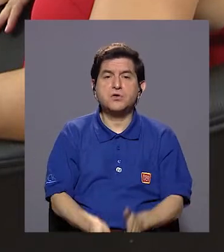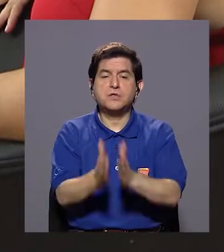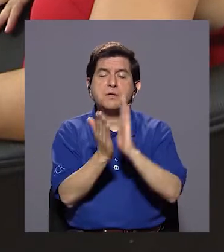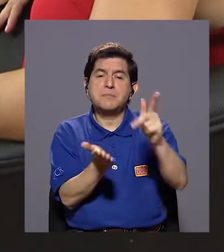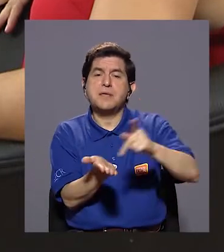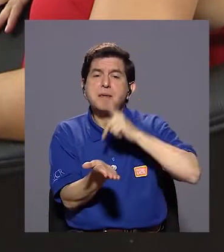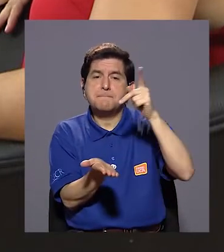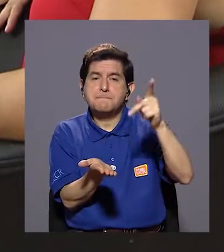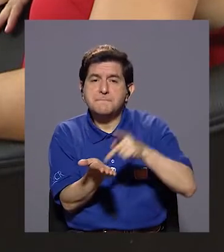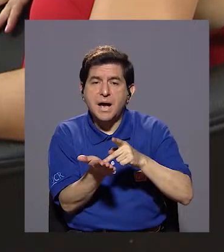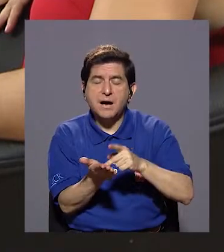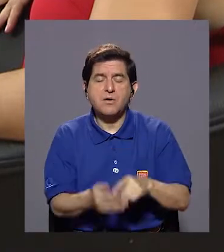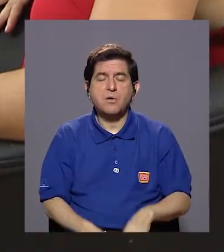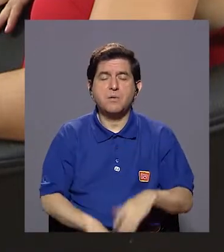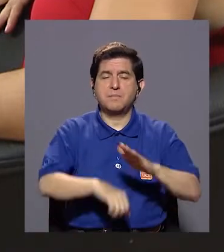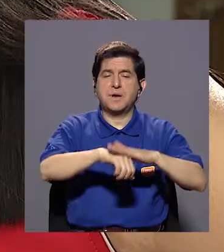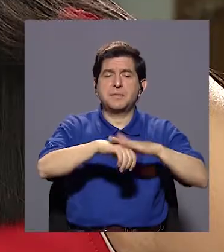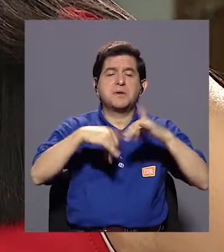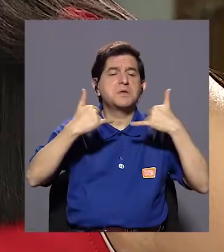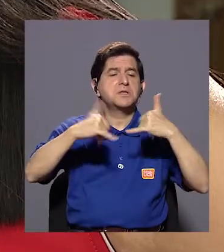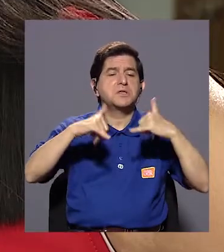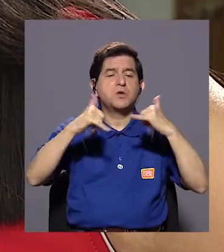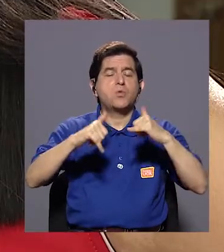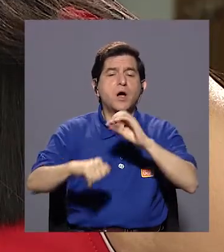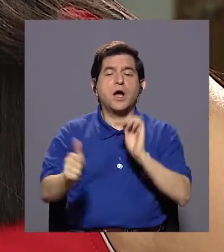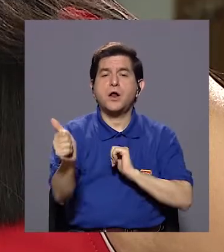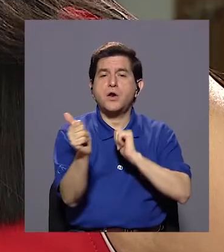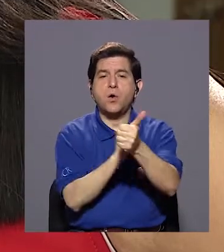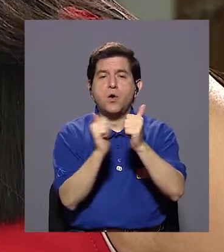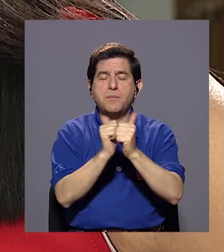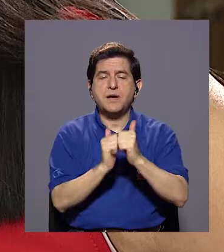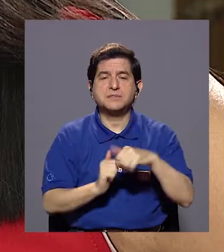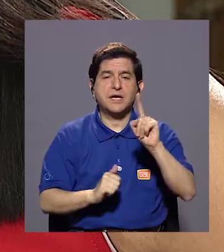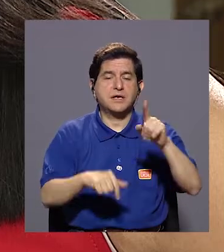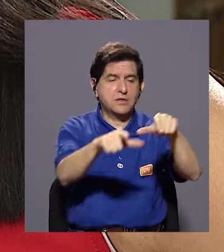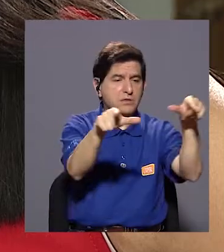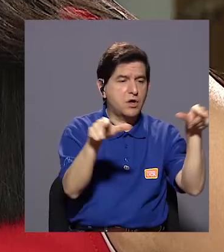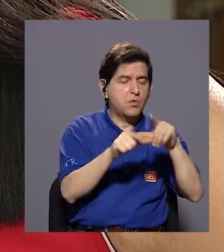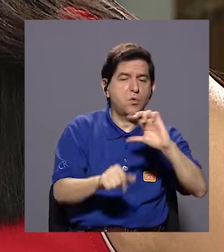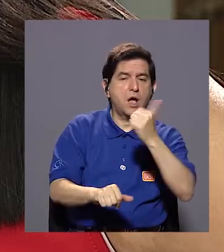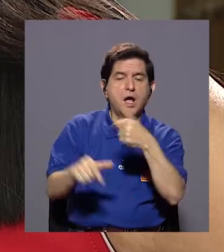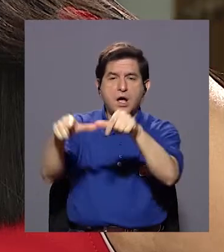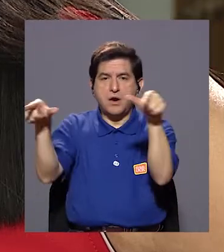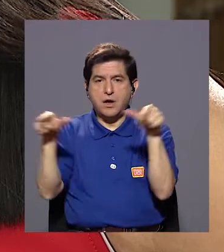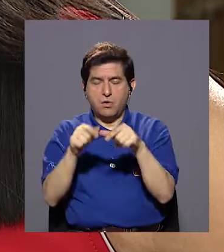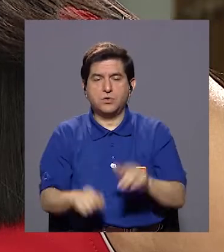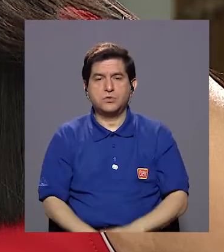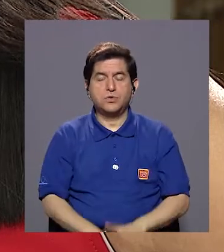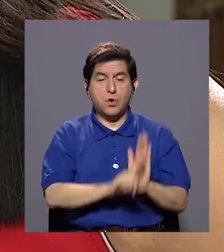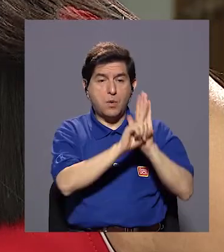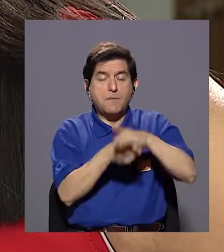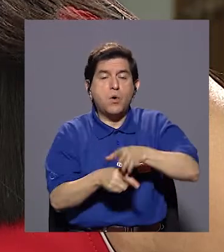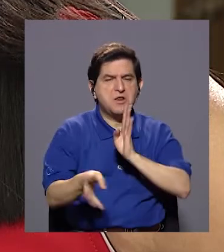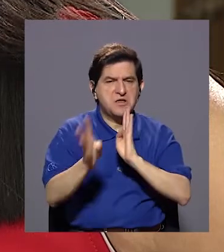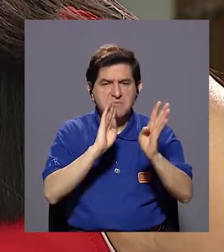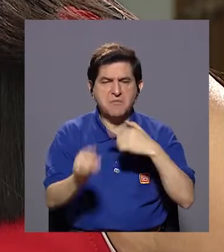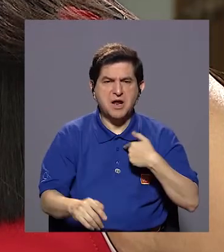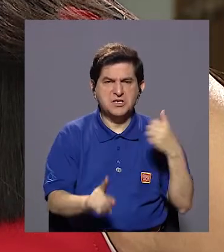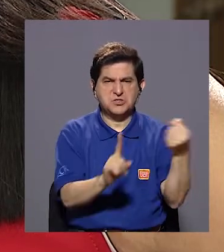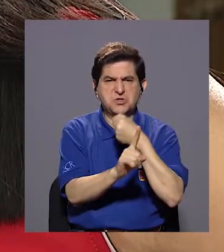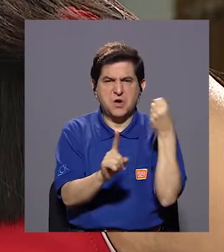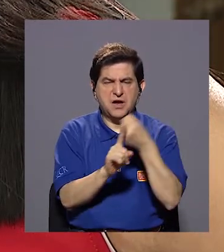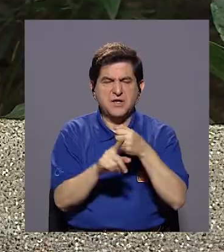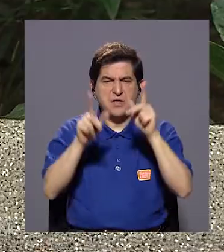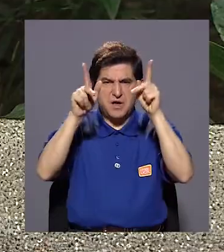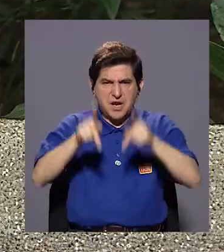cobran lo que se llama como un peaje por jugar o por pasar de un lugar a otro. Está el bullying, digamos, que es verbal, donde yo agredo a